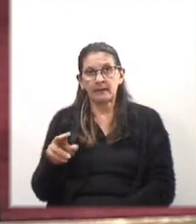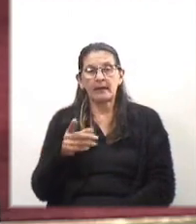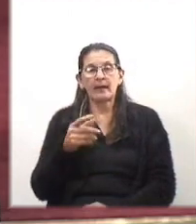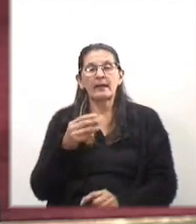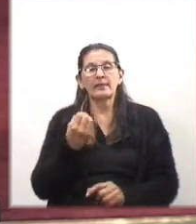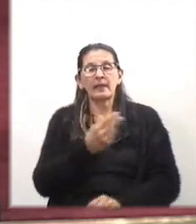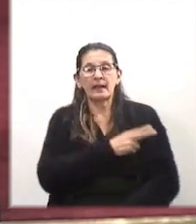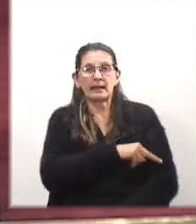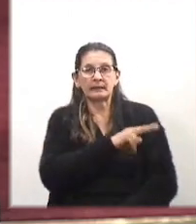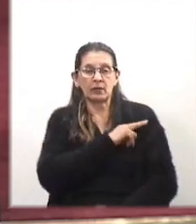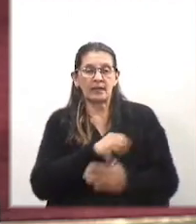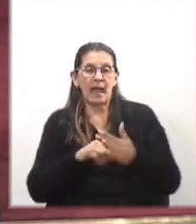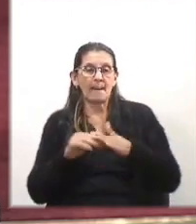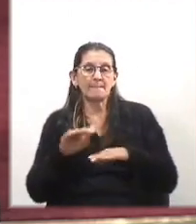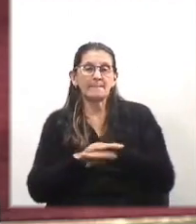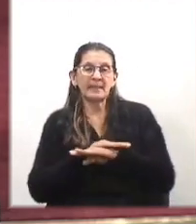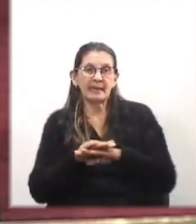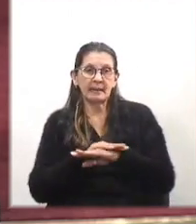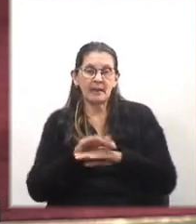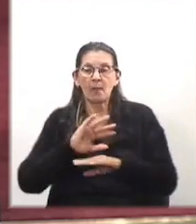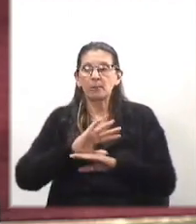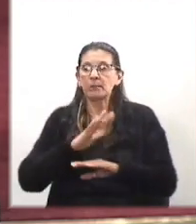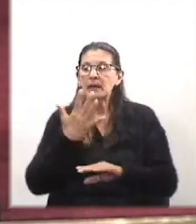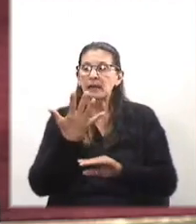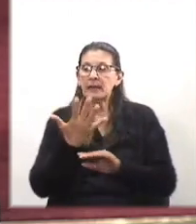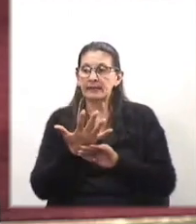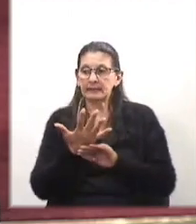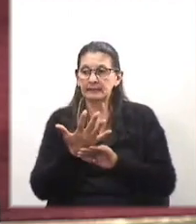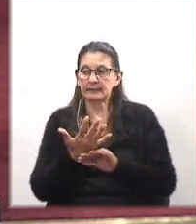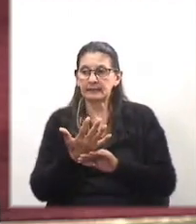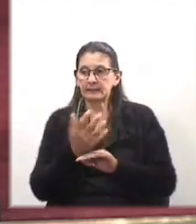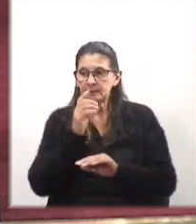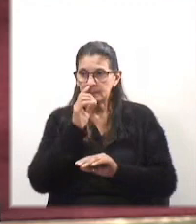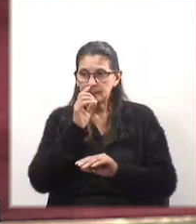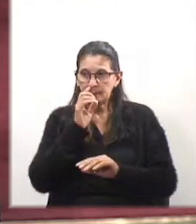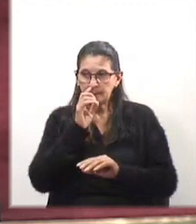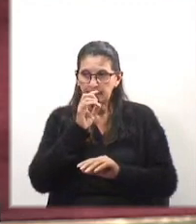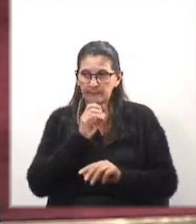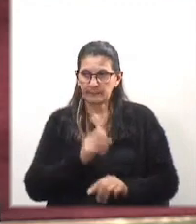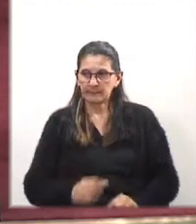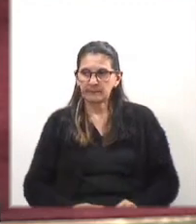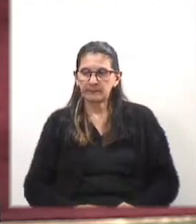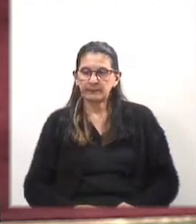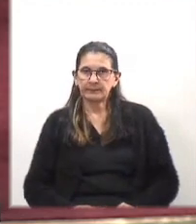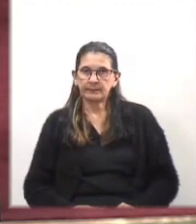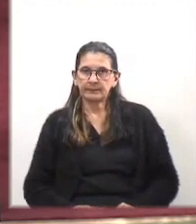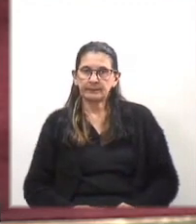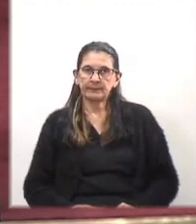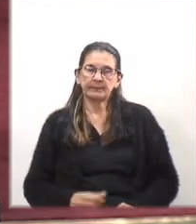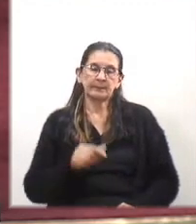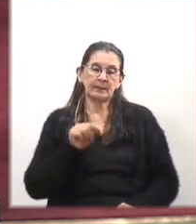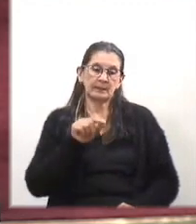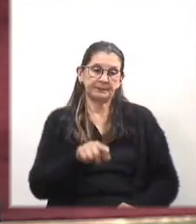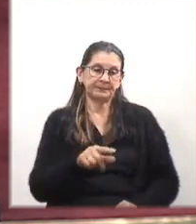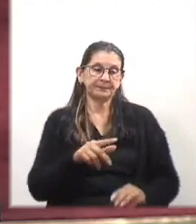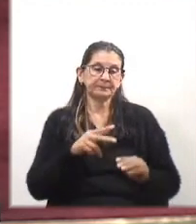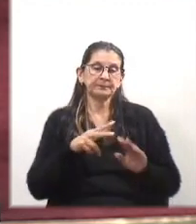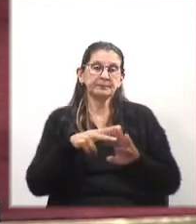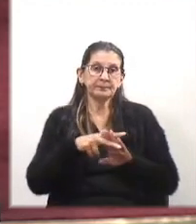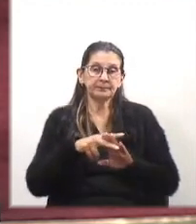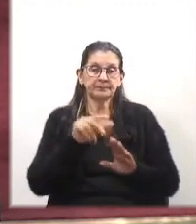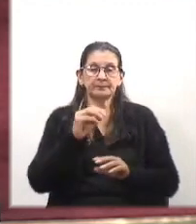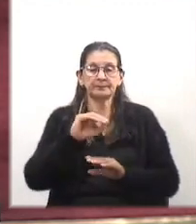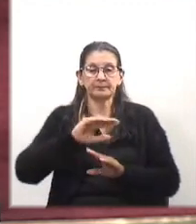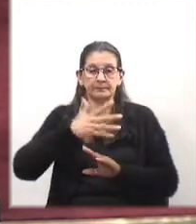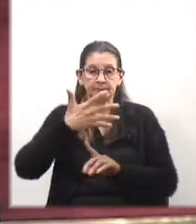categoría mínima sería la quinta, análogo a la segunda del régimen de 10 categorías. El estancamiento de la quinta